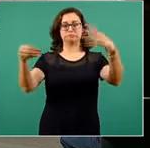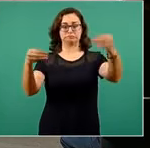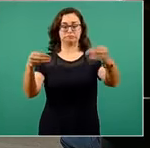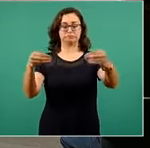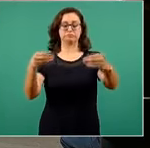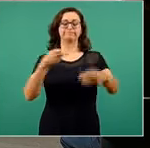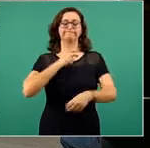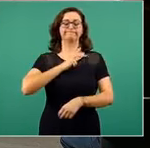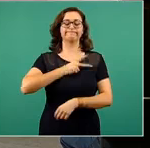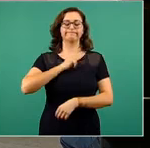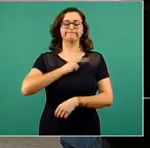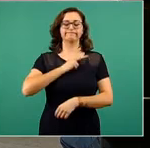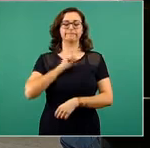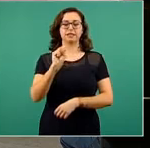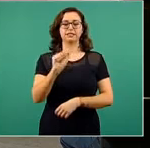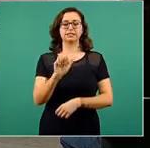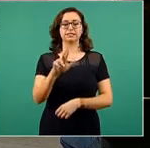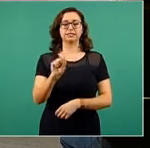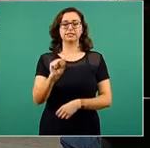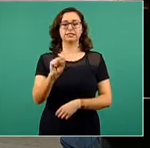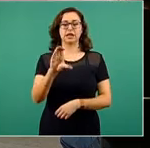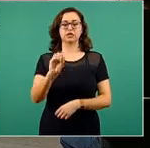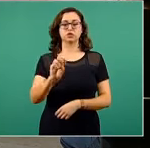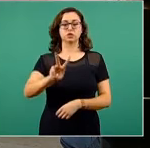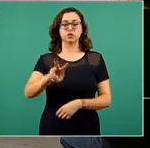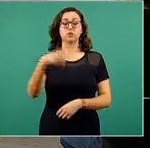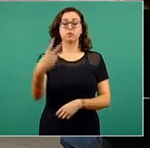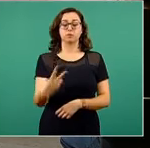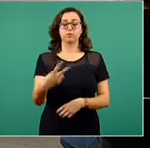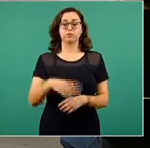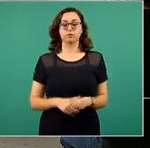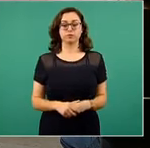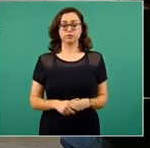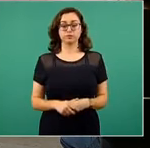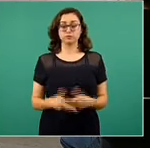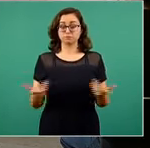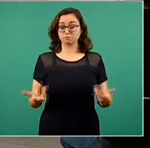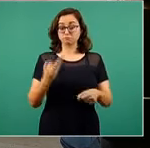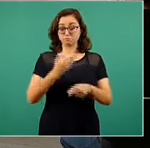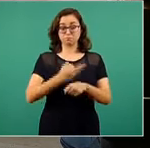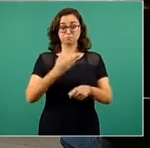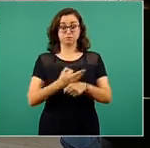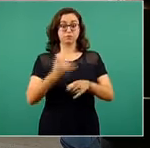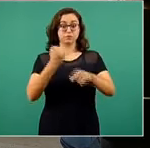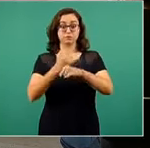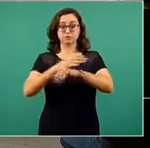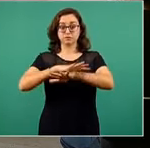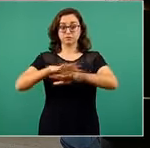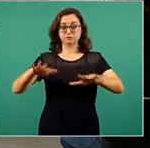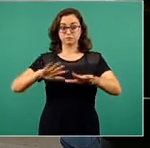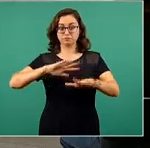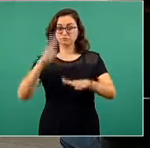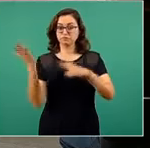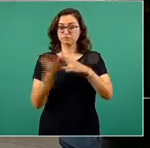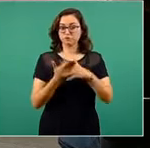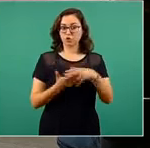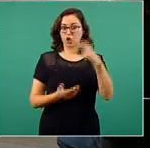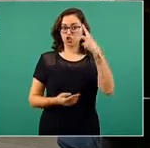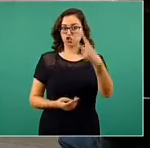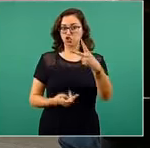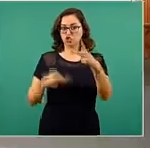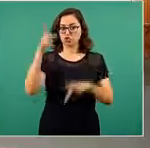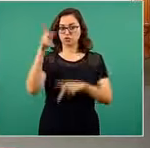ocasiones anteriores, vamos a dividir el informe en la parte inicial que presentará el doctor Ruy López Ridaura, director general